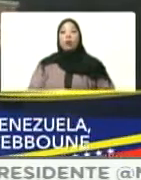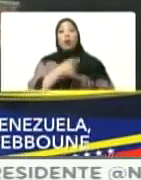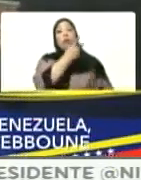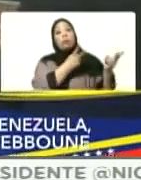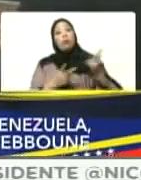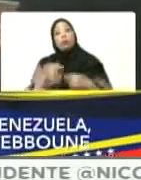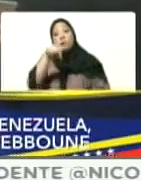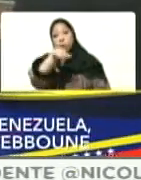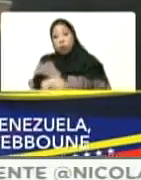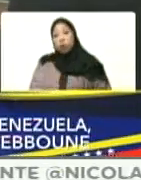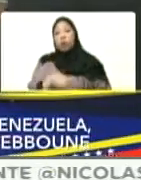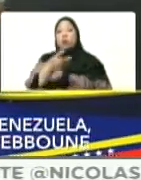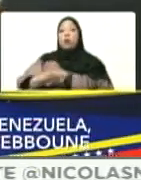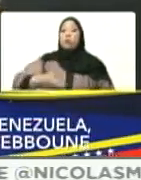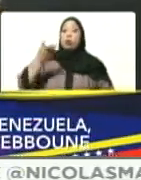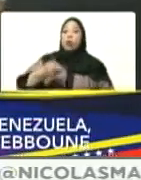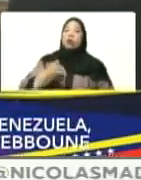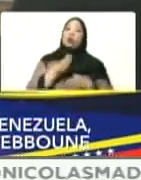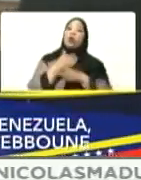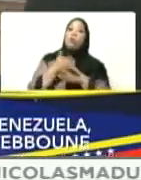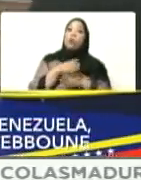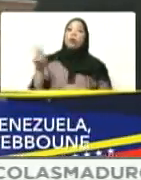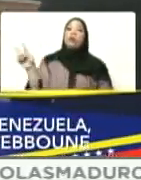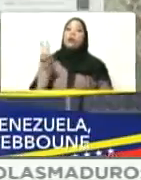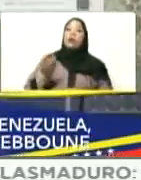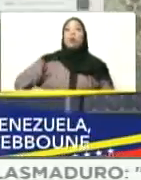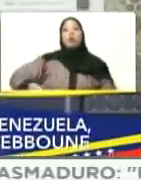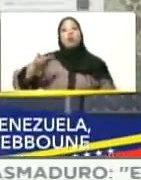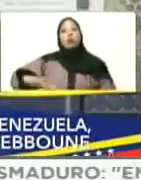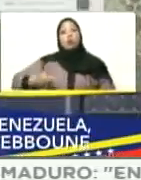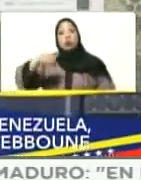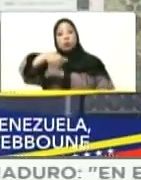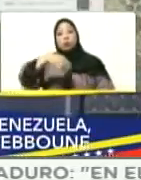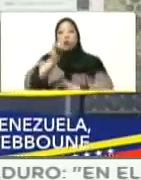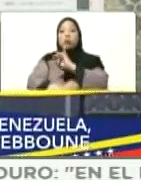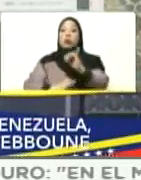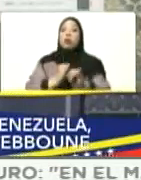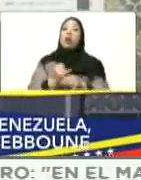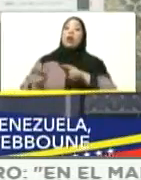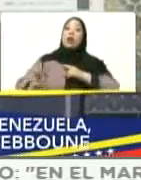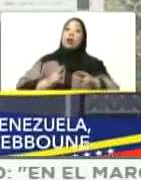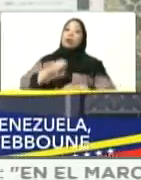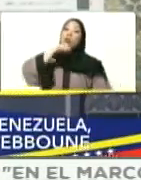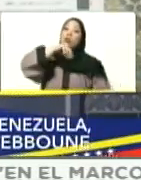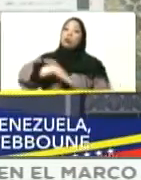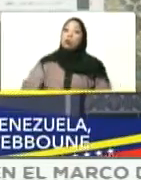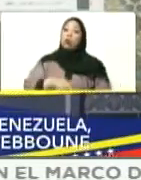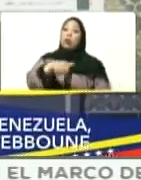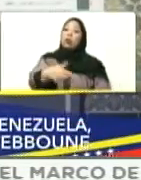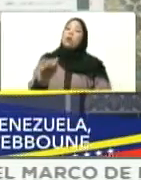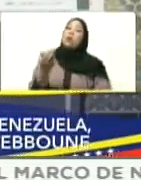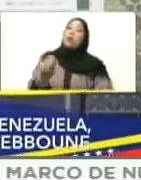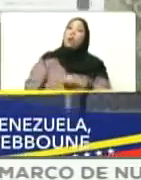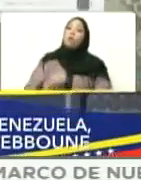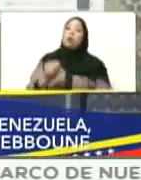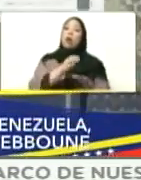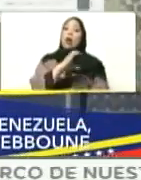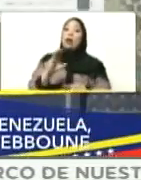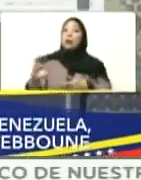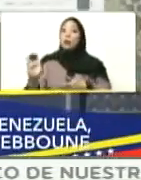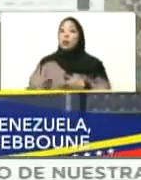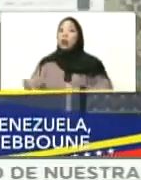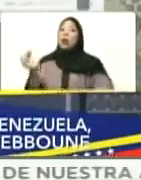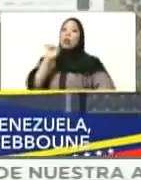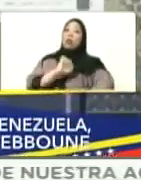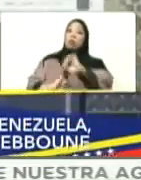Bienvenidos en Argelia, país que comparte con Venezuela un importante legado en términos de relaciones históricas, relaciones caracterizadas por la defensa